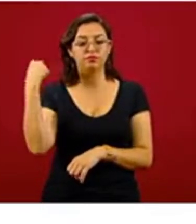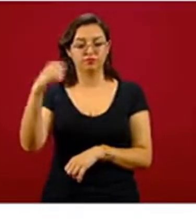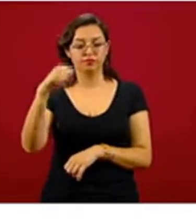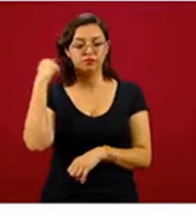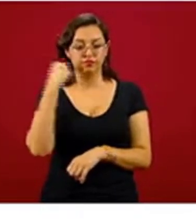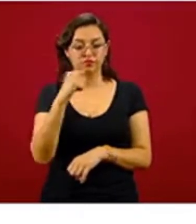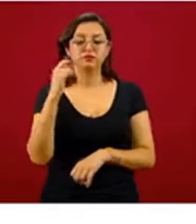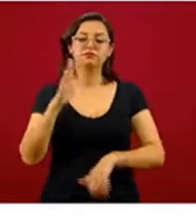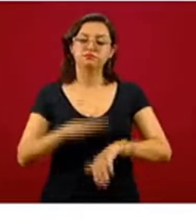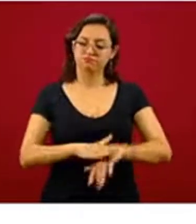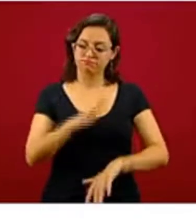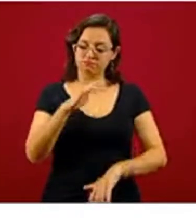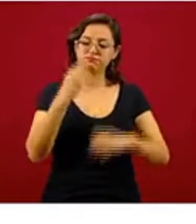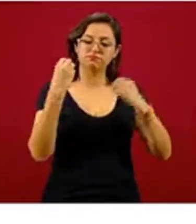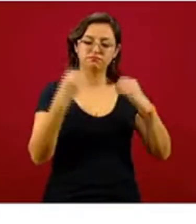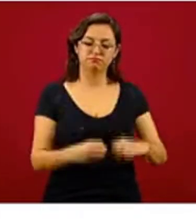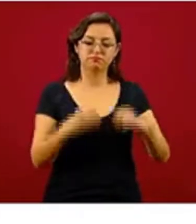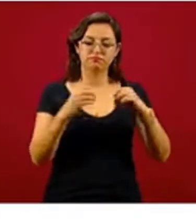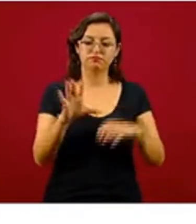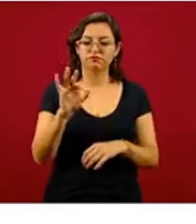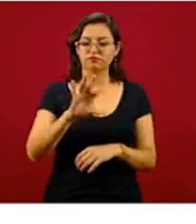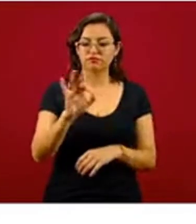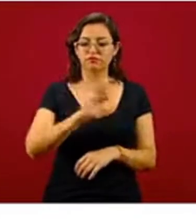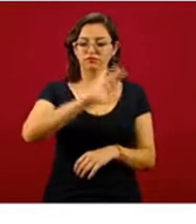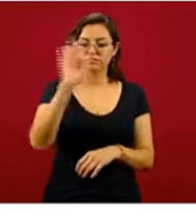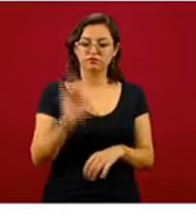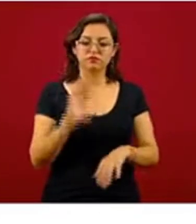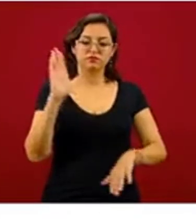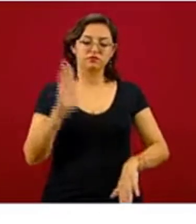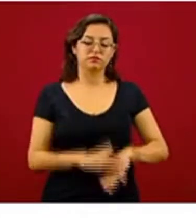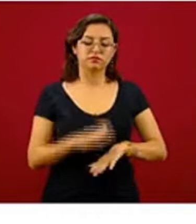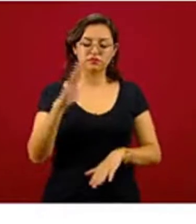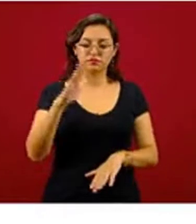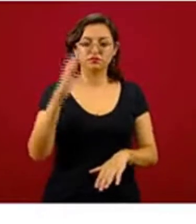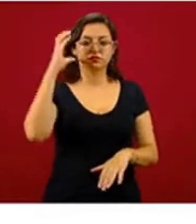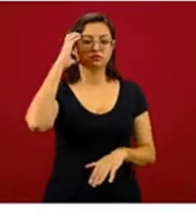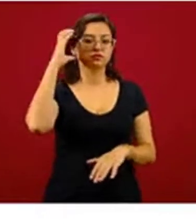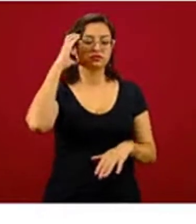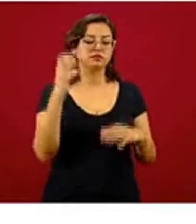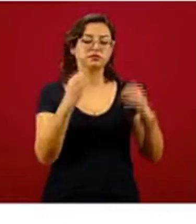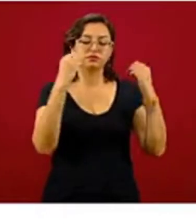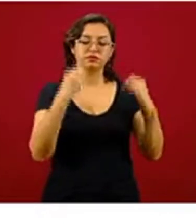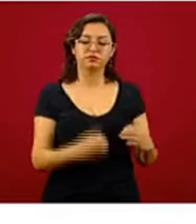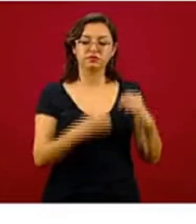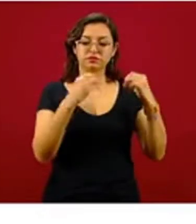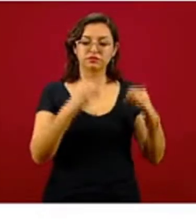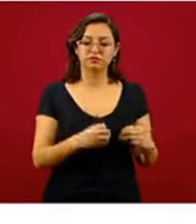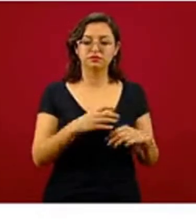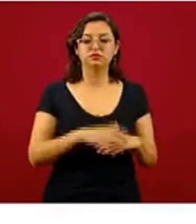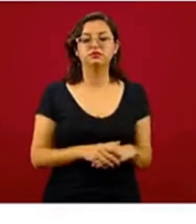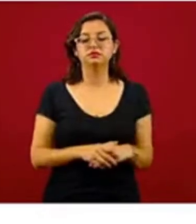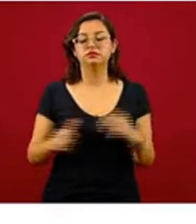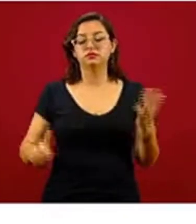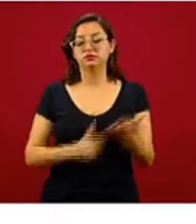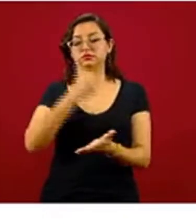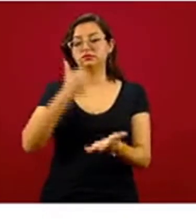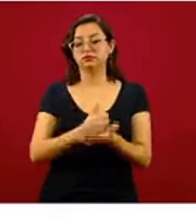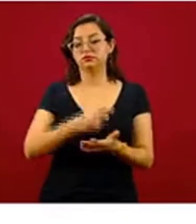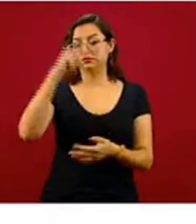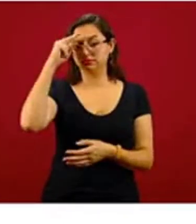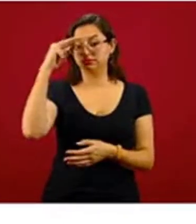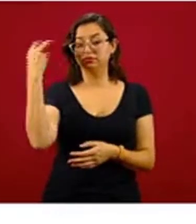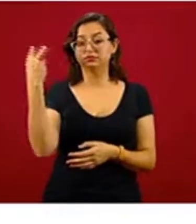Tabasco, los que tienen 40% o más de ocupación de sus camas generales. La Ciudad de México, que es la que se ha